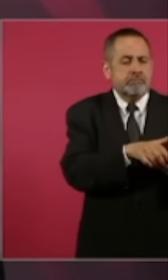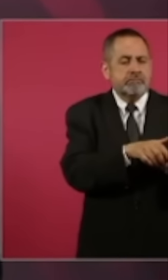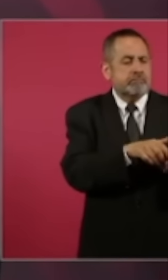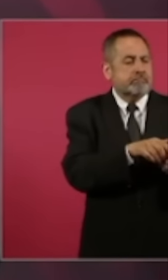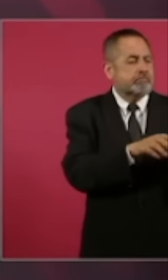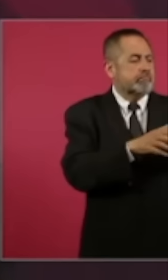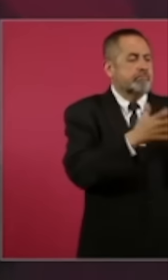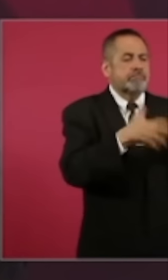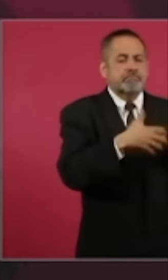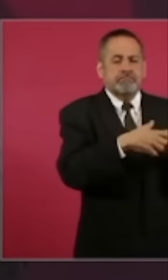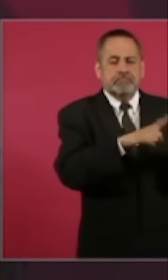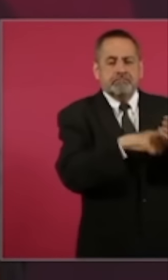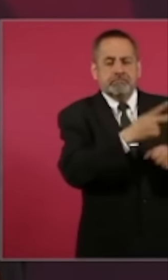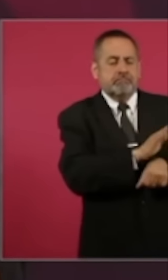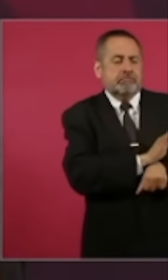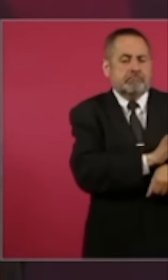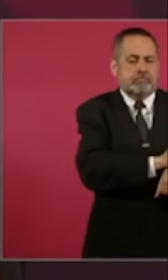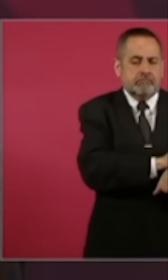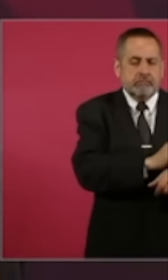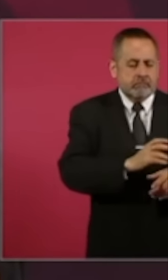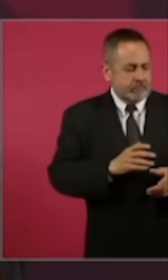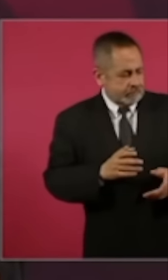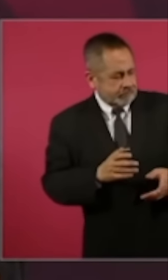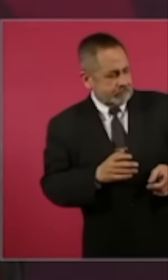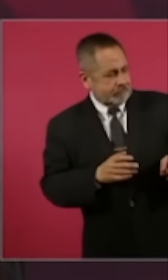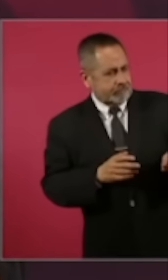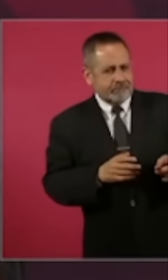a estas empresas.